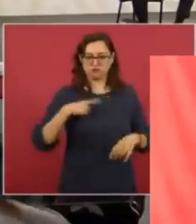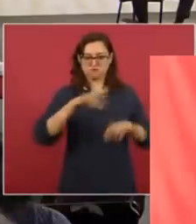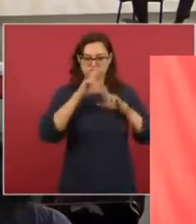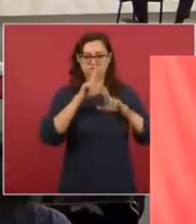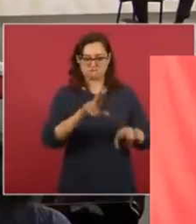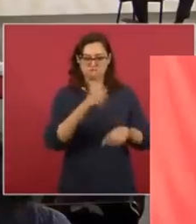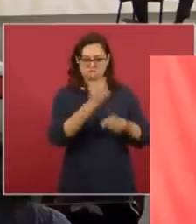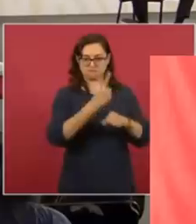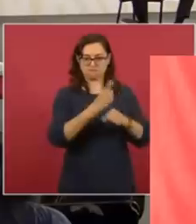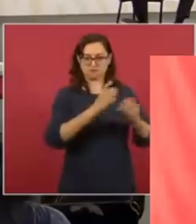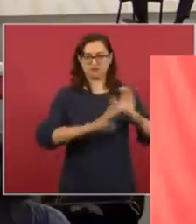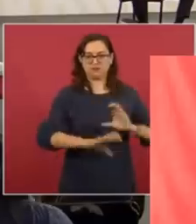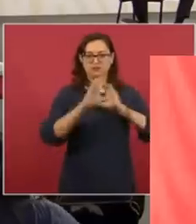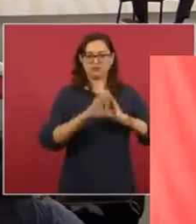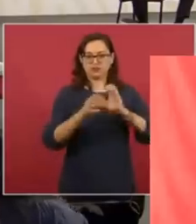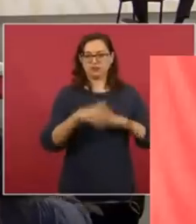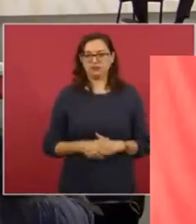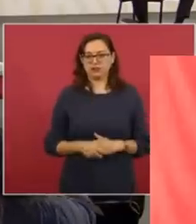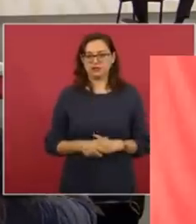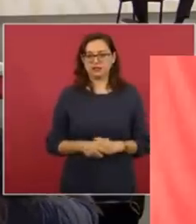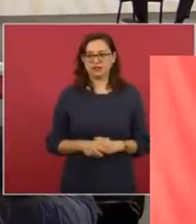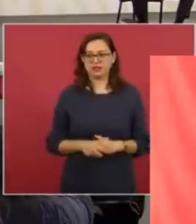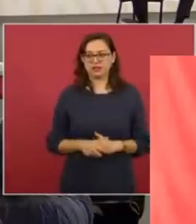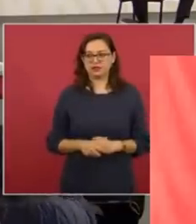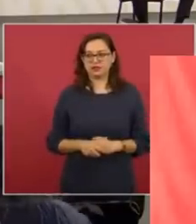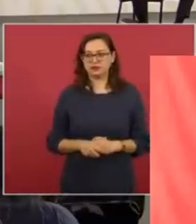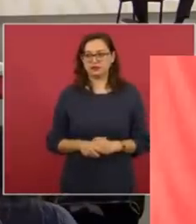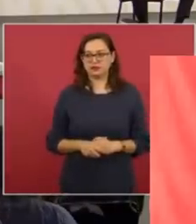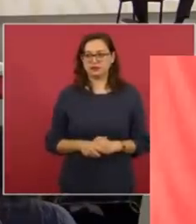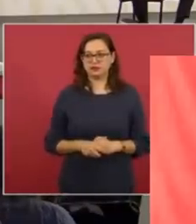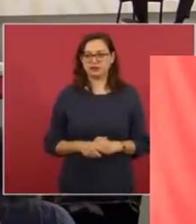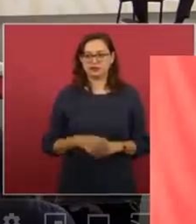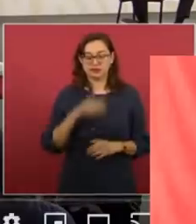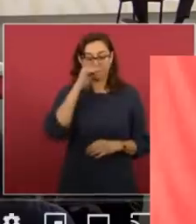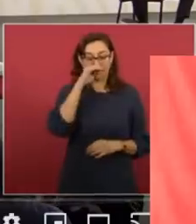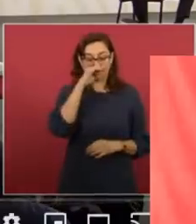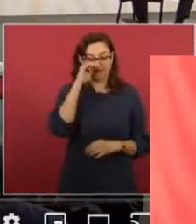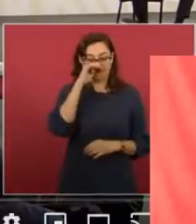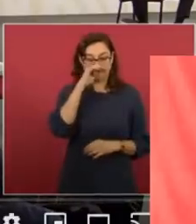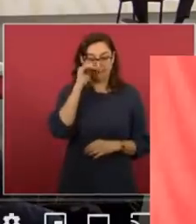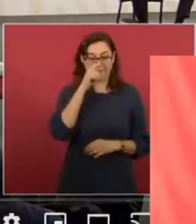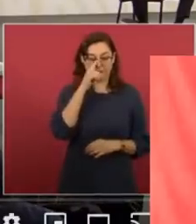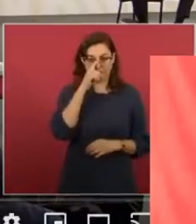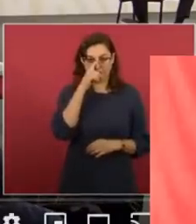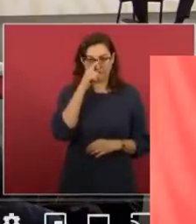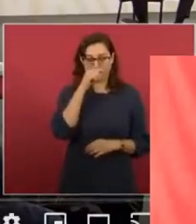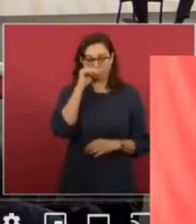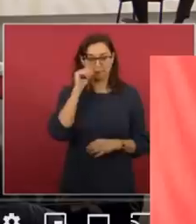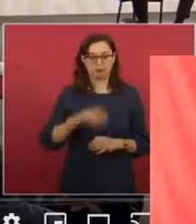pero vamos a ver esto lo tienen y después que nos